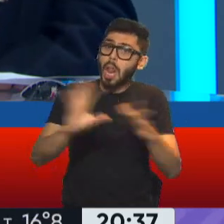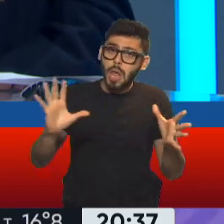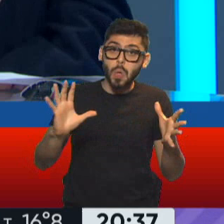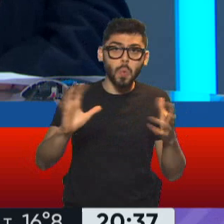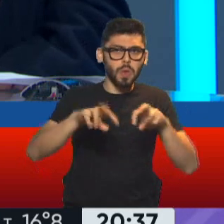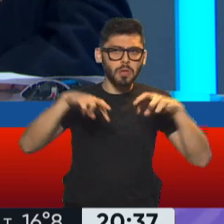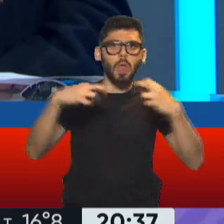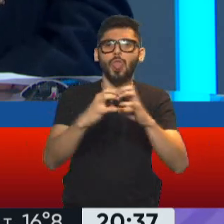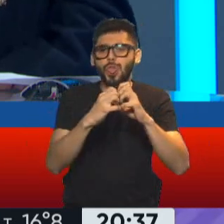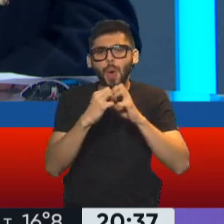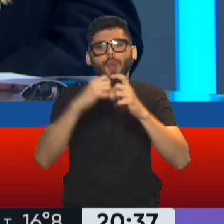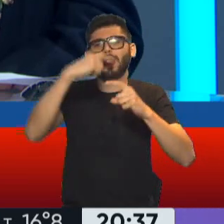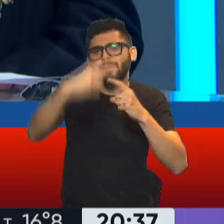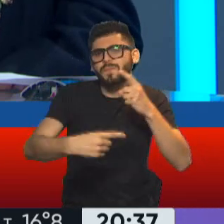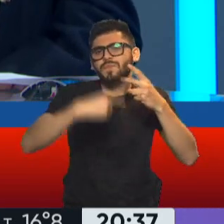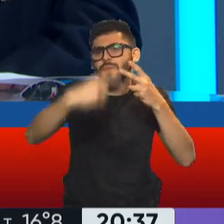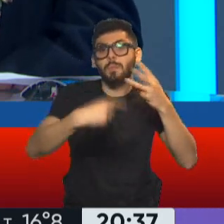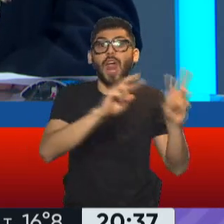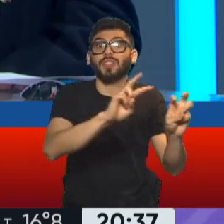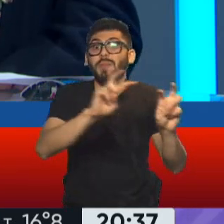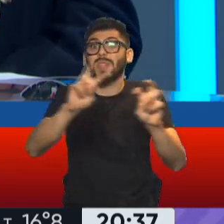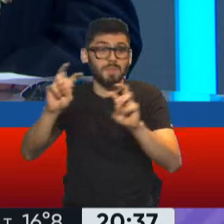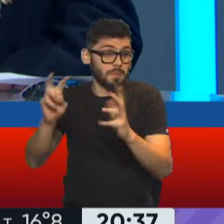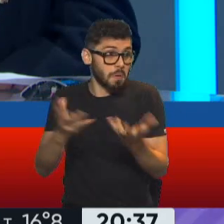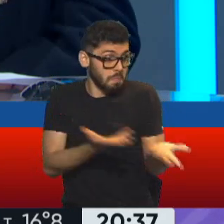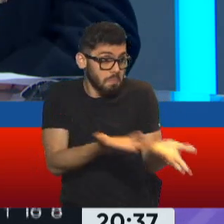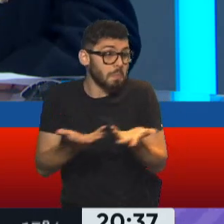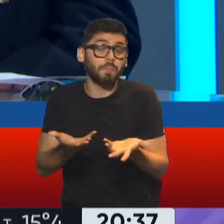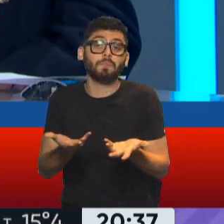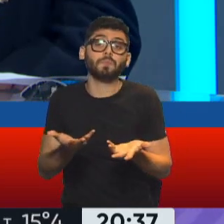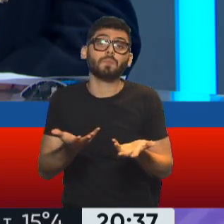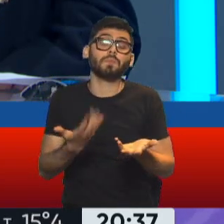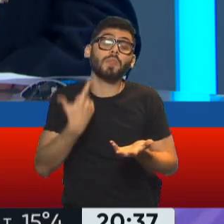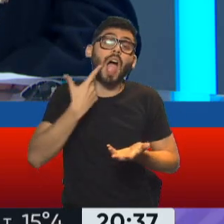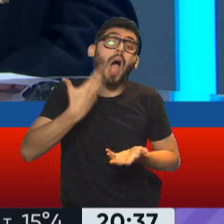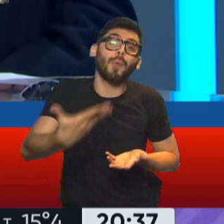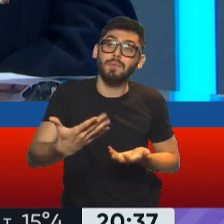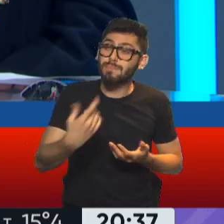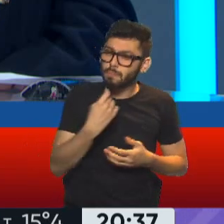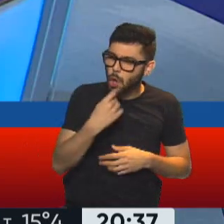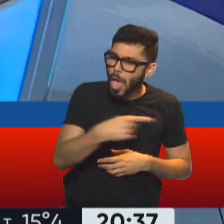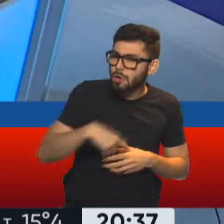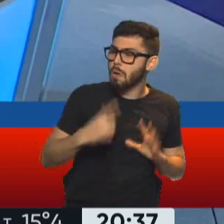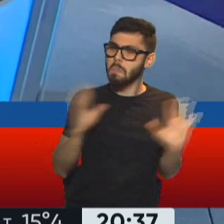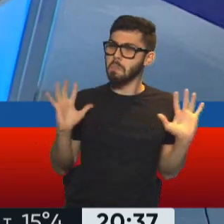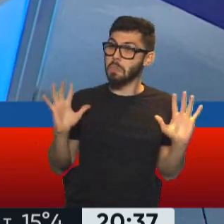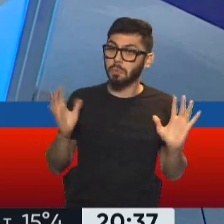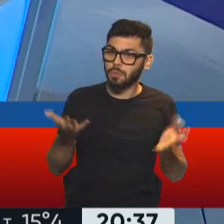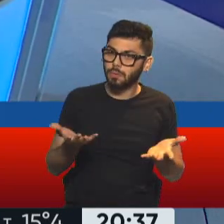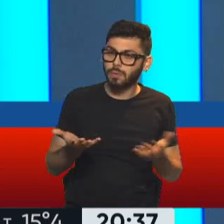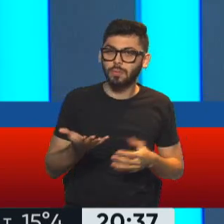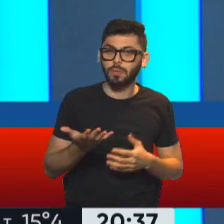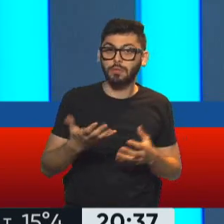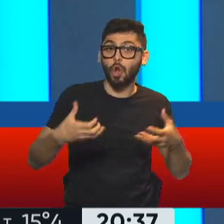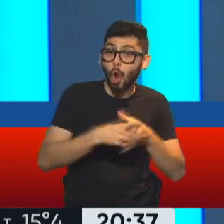muchos debates para poder tocar todos los temas. Vamos a ver qué pasa en ese debate. Pero ellos no se hacen cargo. No, vamos a ver